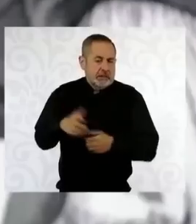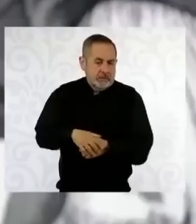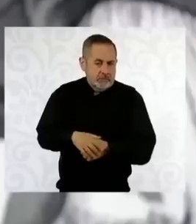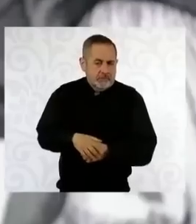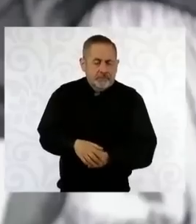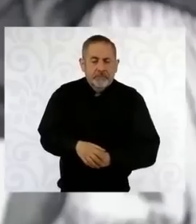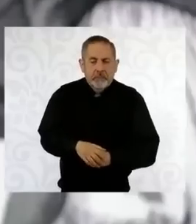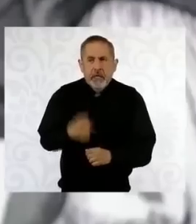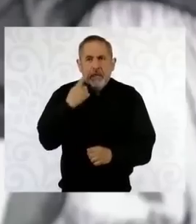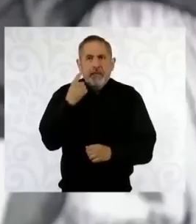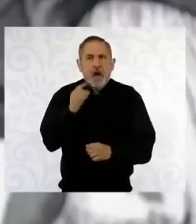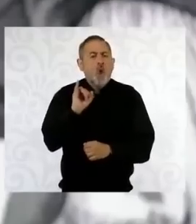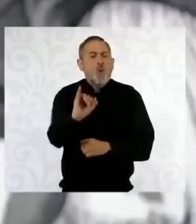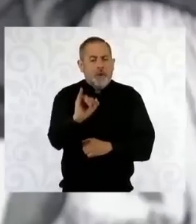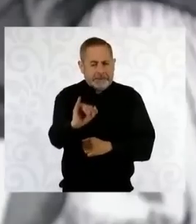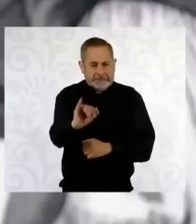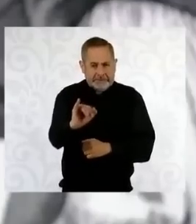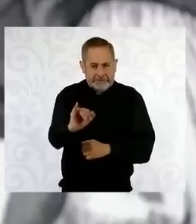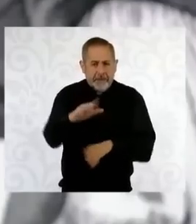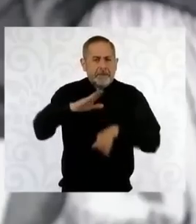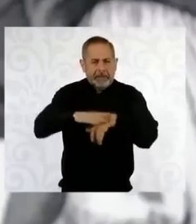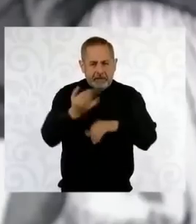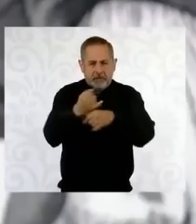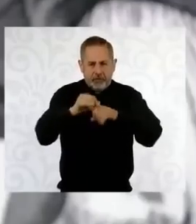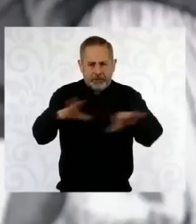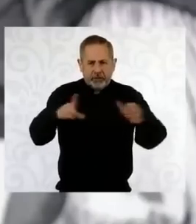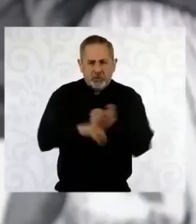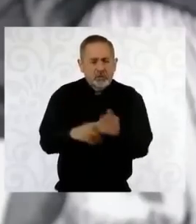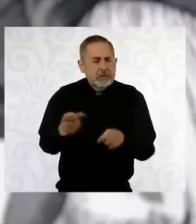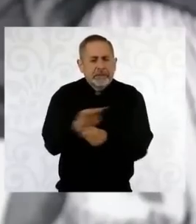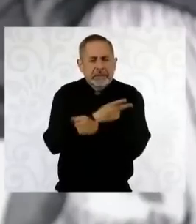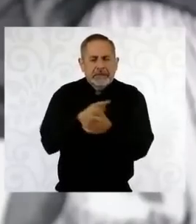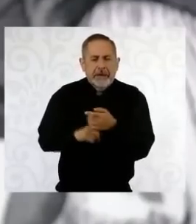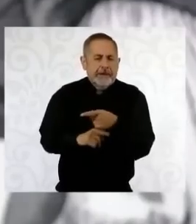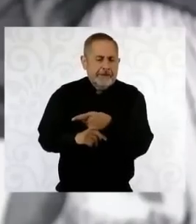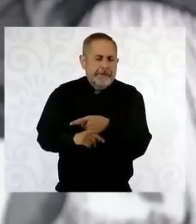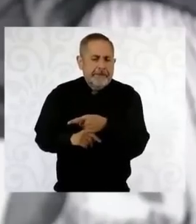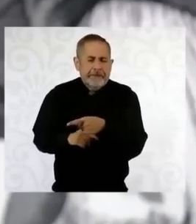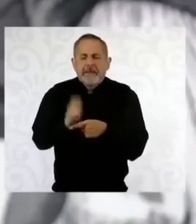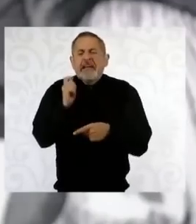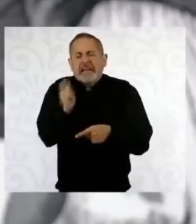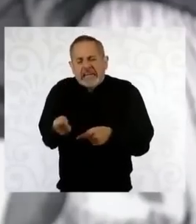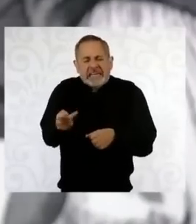El jueves quizá puedan dar más información sobre qué